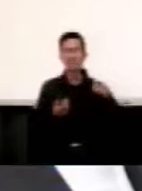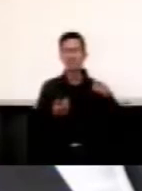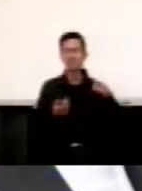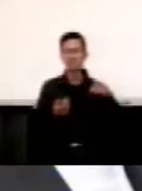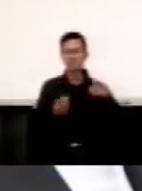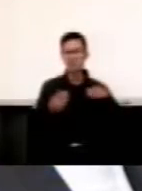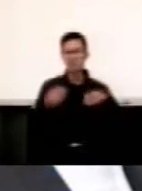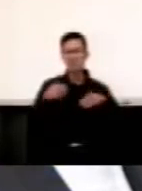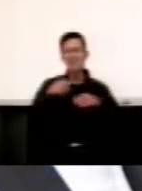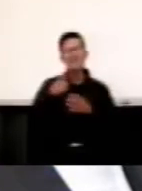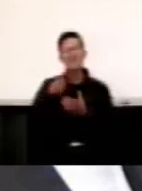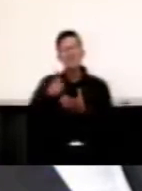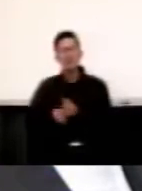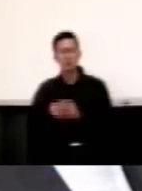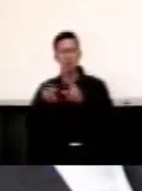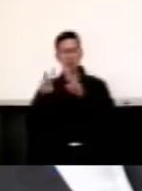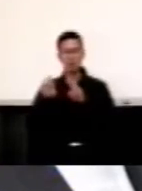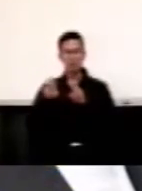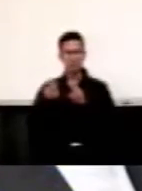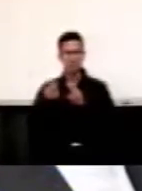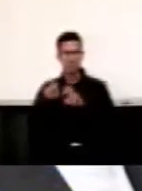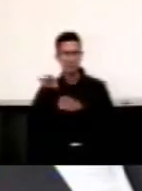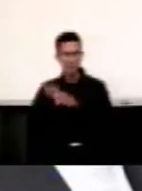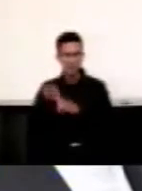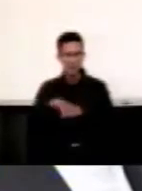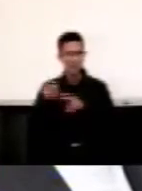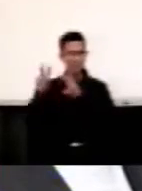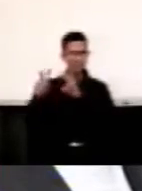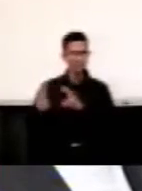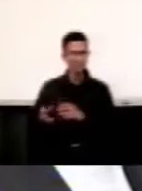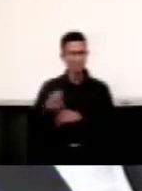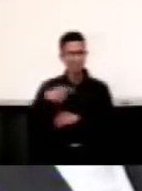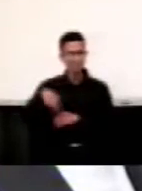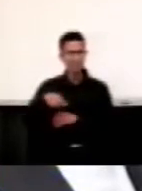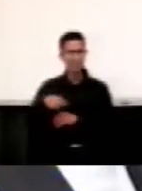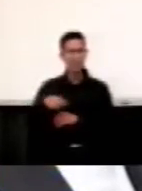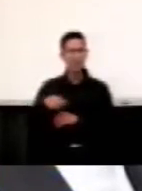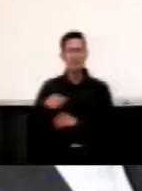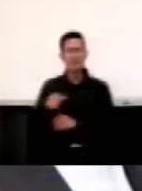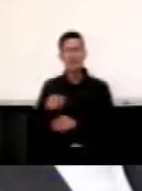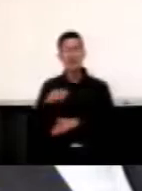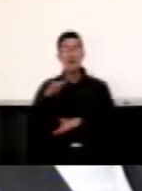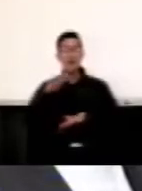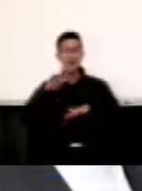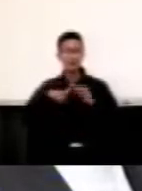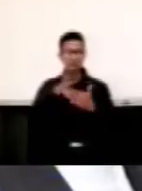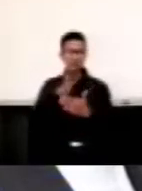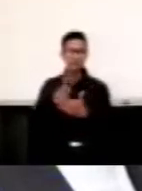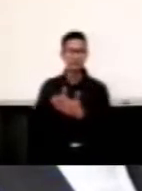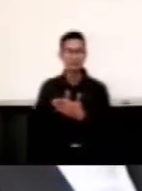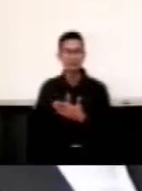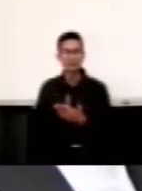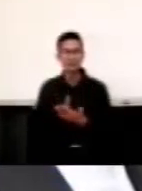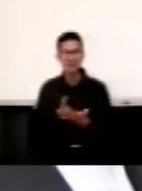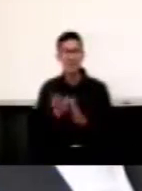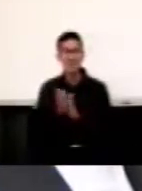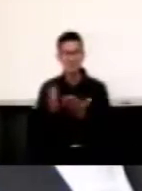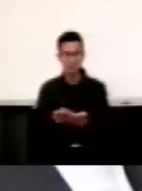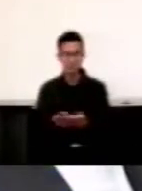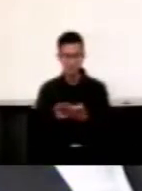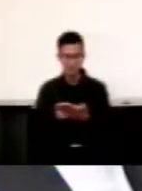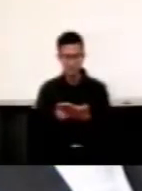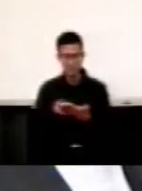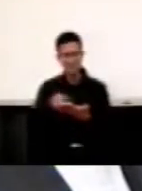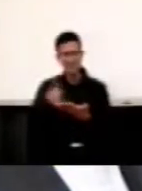inmersas en todos estos temas electorales o de estudios de ciencia política, nos enfrentamos a que son libros